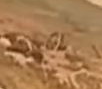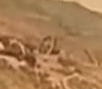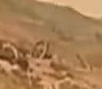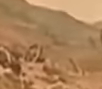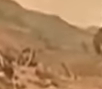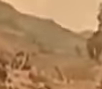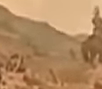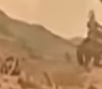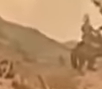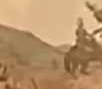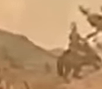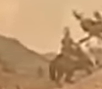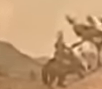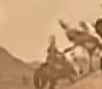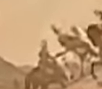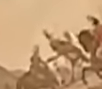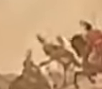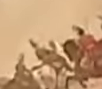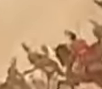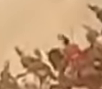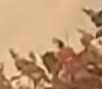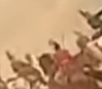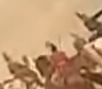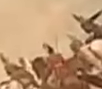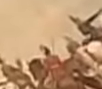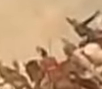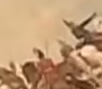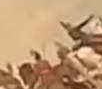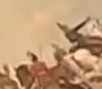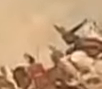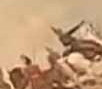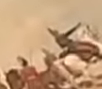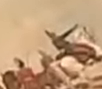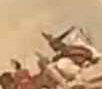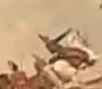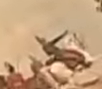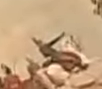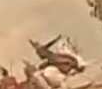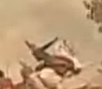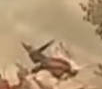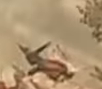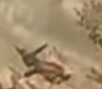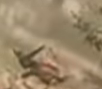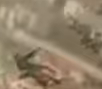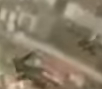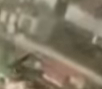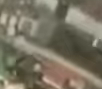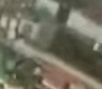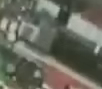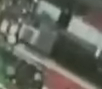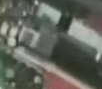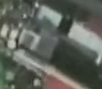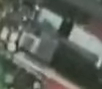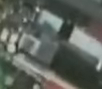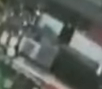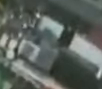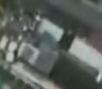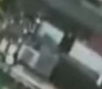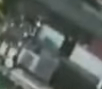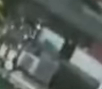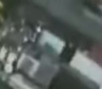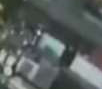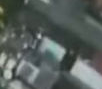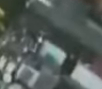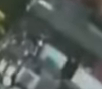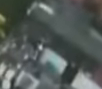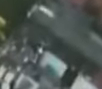instrumento jurídico ratifica la validez del Acuerdo de Ginebra en 1966 y el carácter írrito